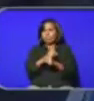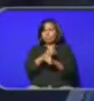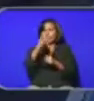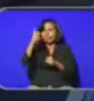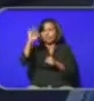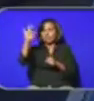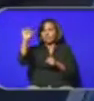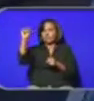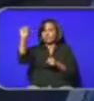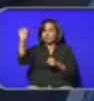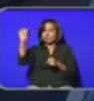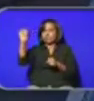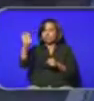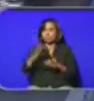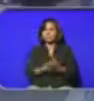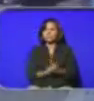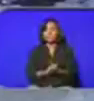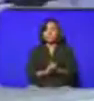Pausa y regresamos con más.